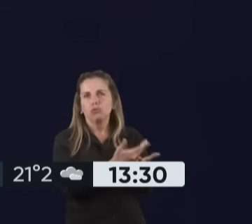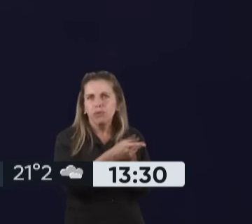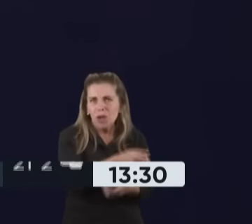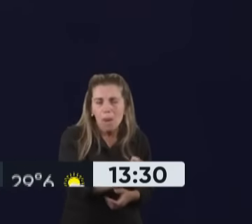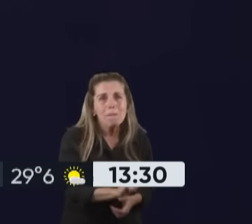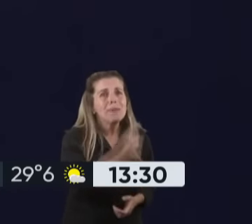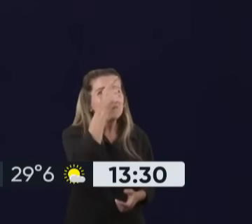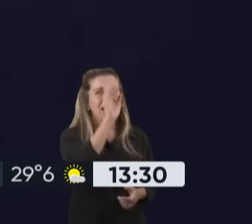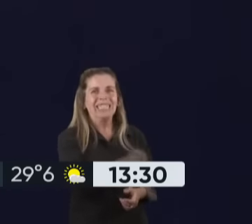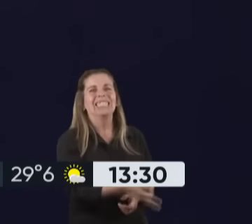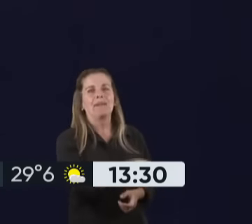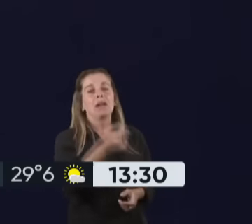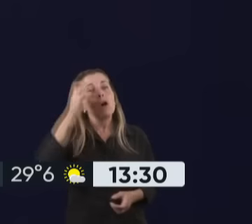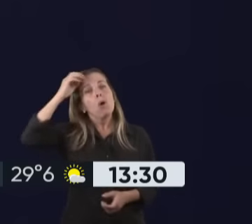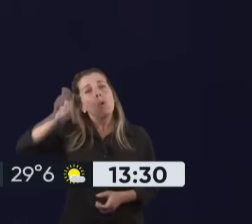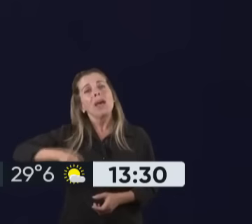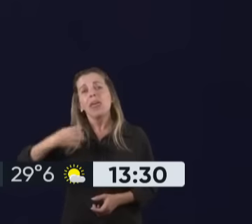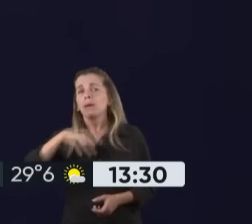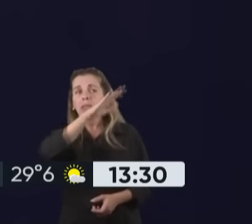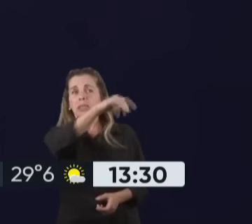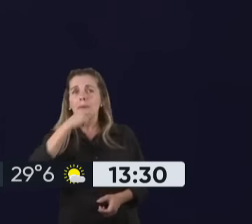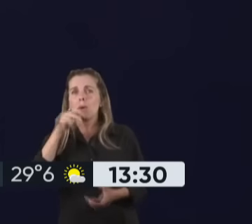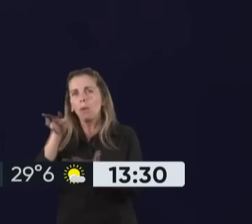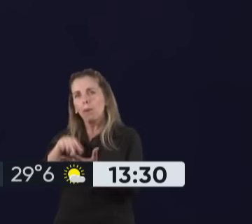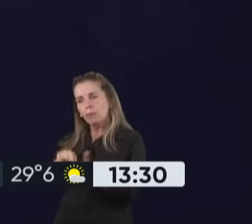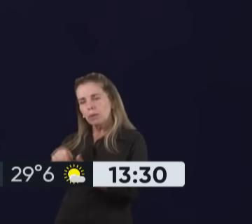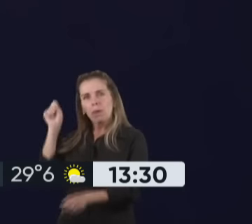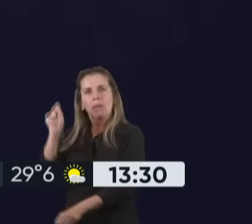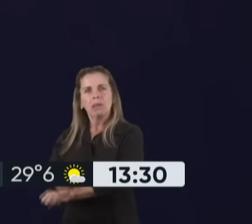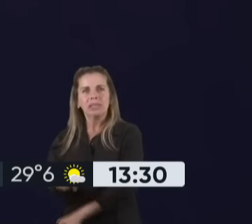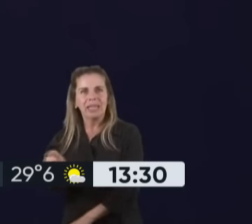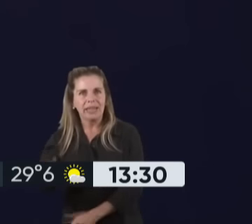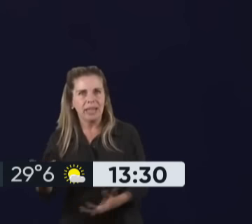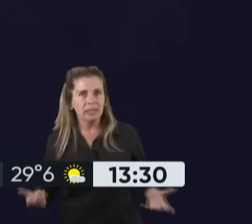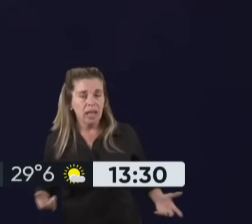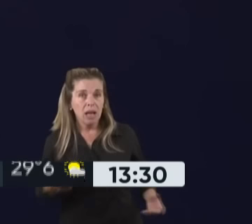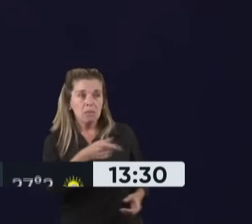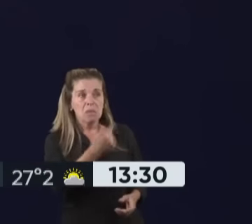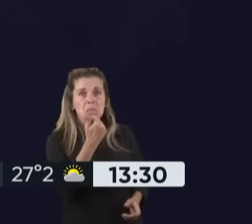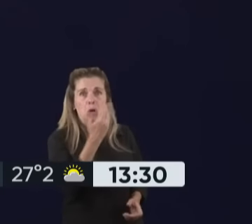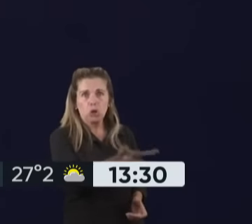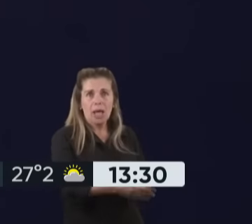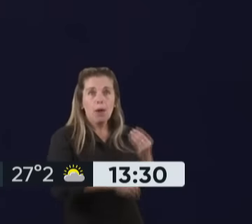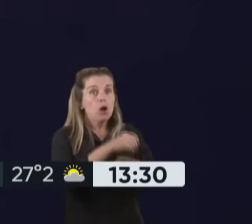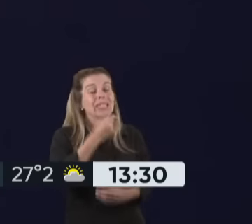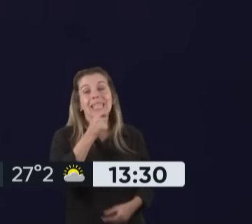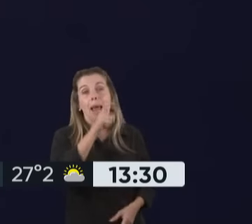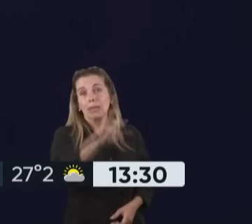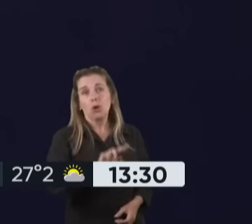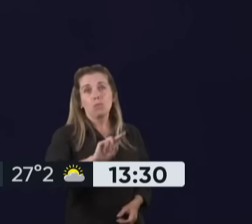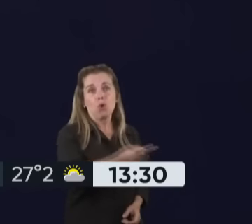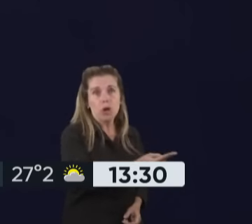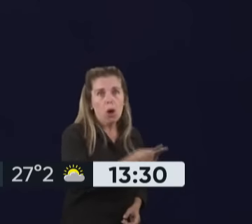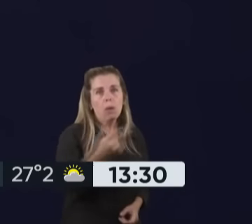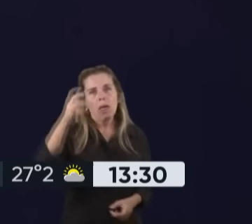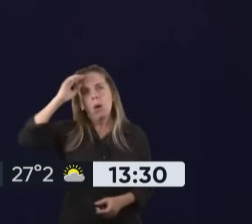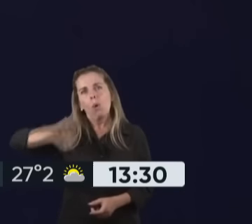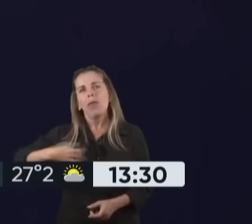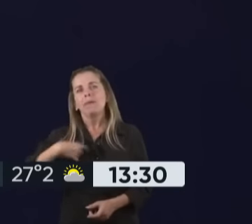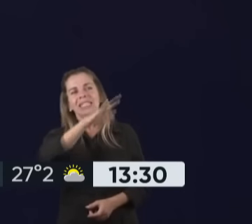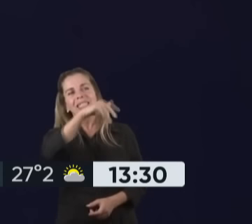entera. Porque si no, la víctima o sus familiares, en caso de que la víctima haya sido asesinada. ¿Por qué? Porque